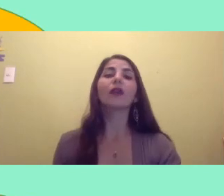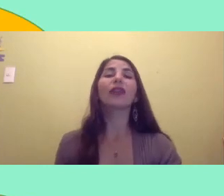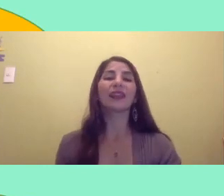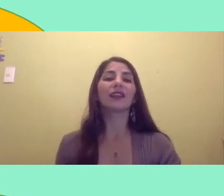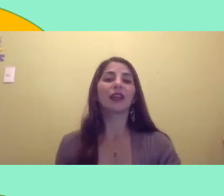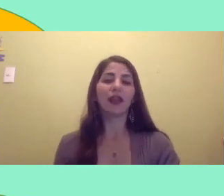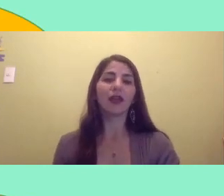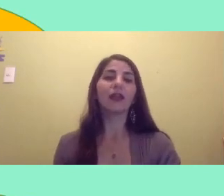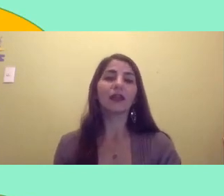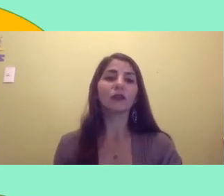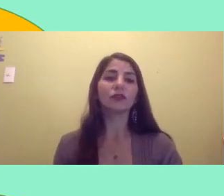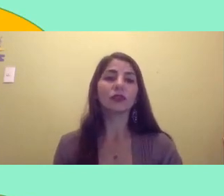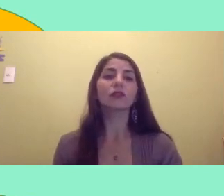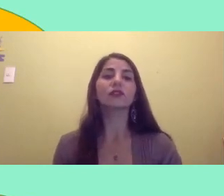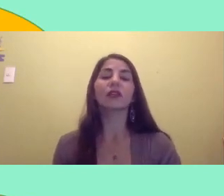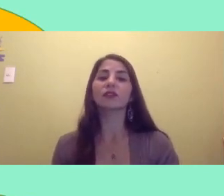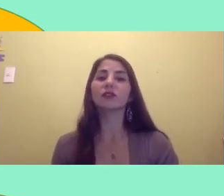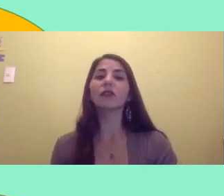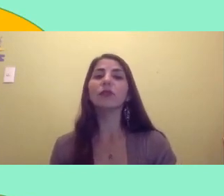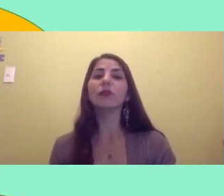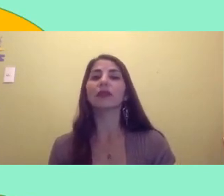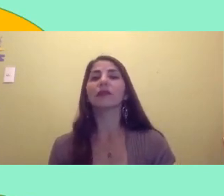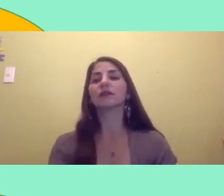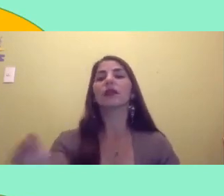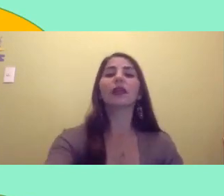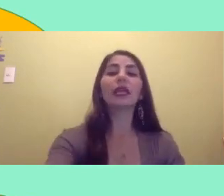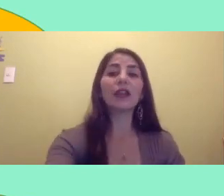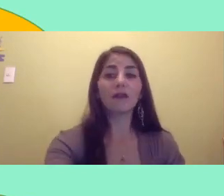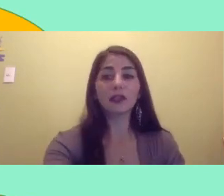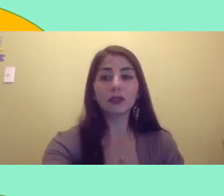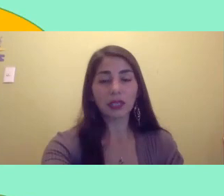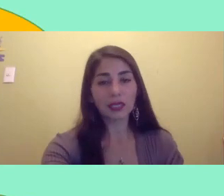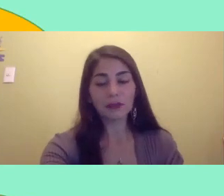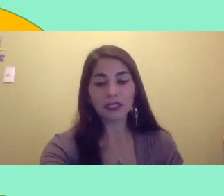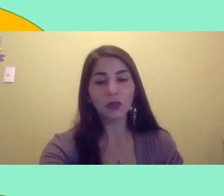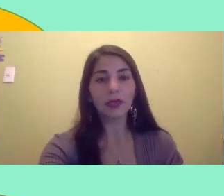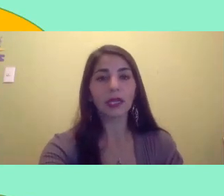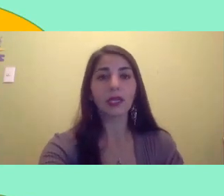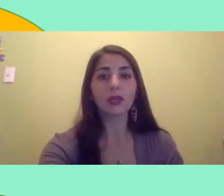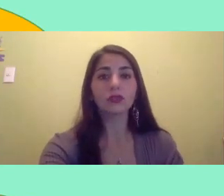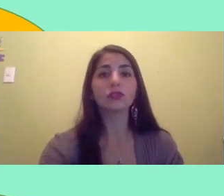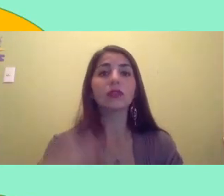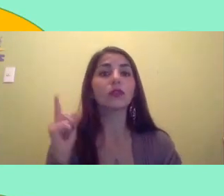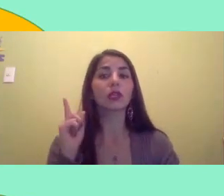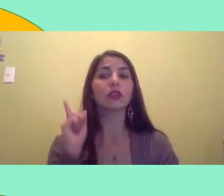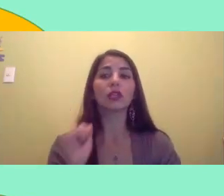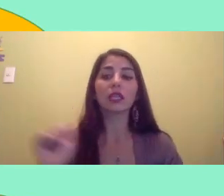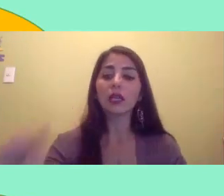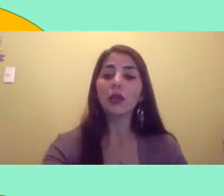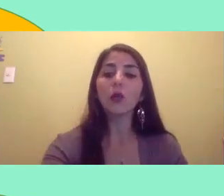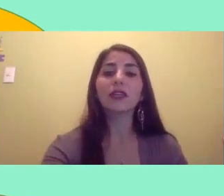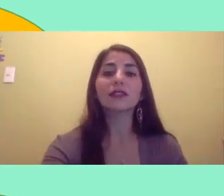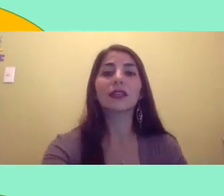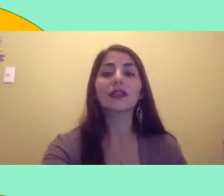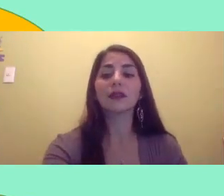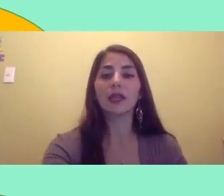literal, algunas generalidades en la ejecución, consideraciones importantes, y el alfabeto, que es básico para aquellos conceptos que no